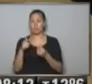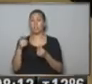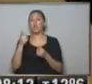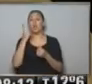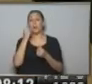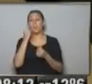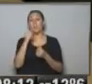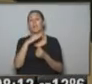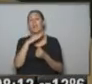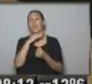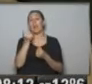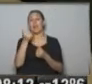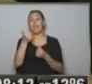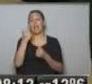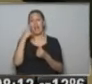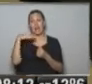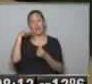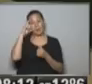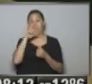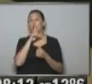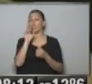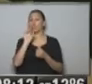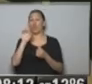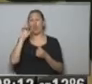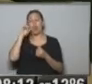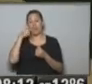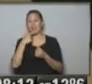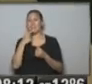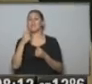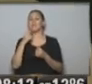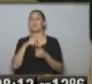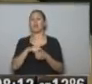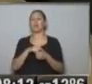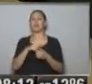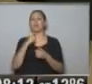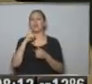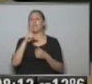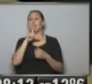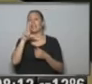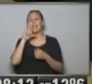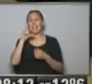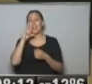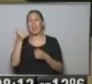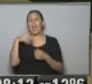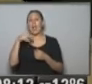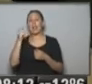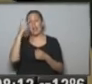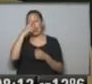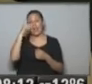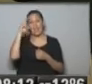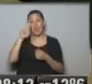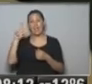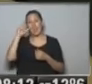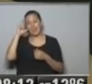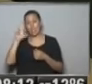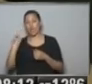señor Jaime Torres, está Roberto Carnaghi, está Alejandro Aguada y Liliana Herrero. Bueno, hay una serie sobre